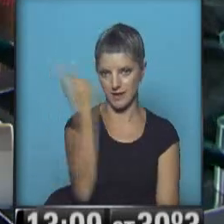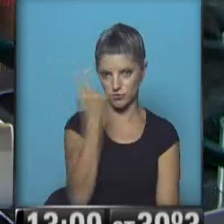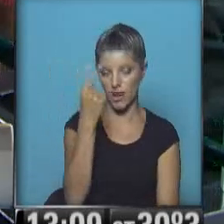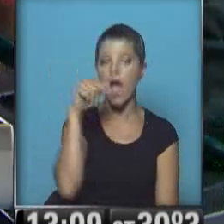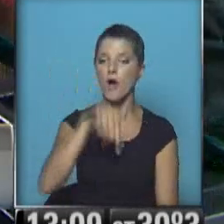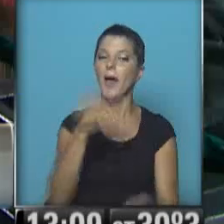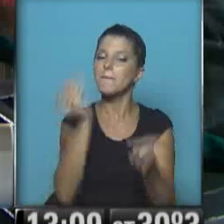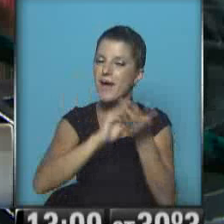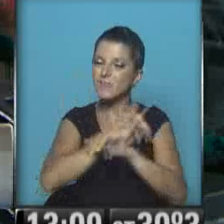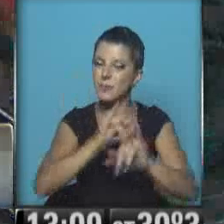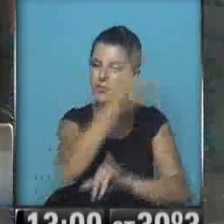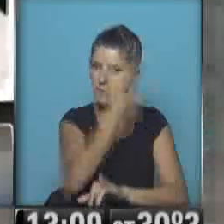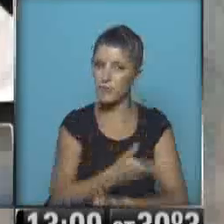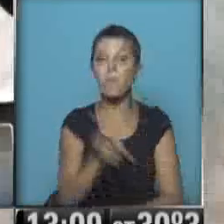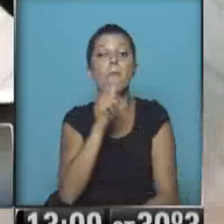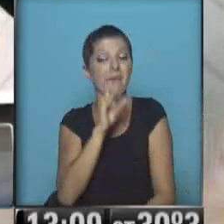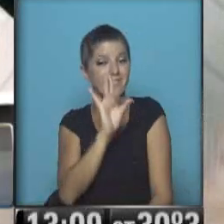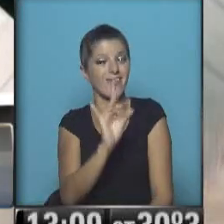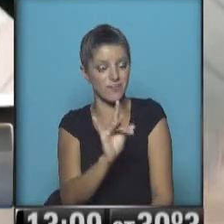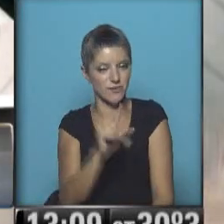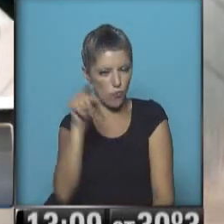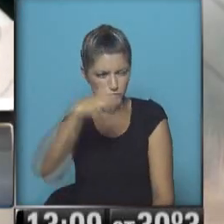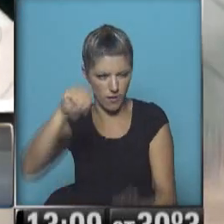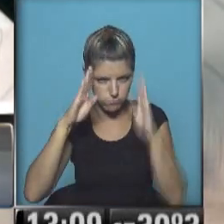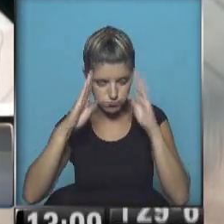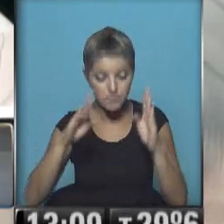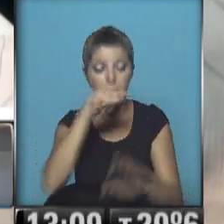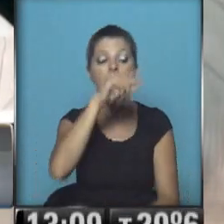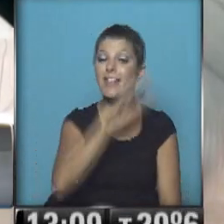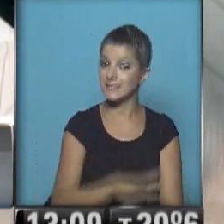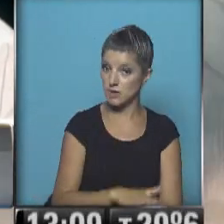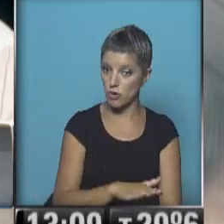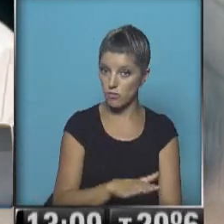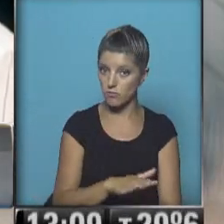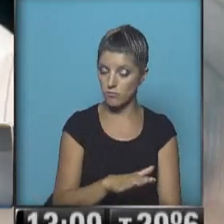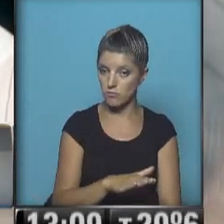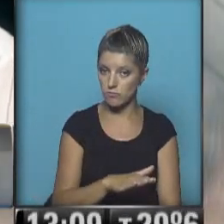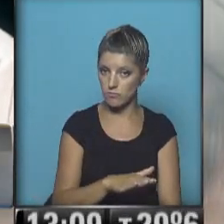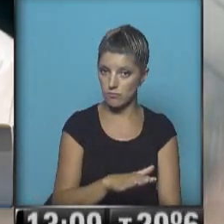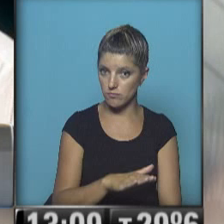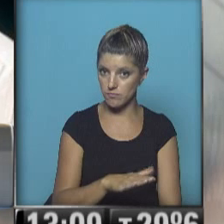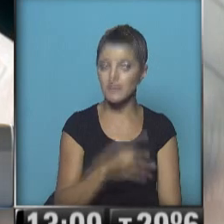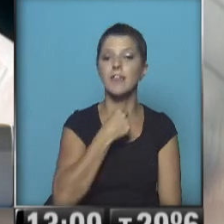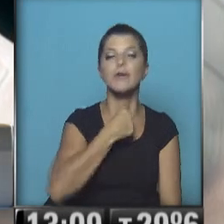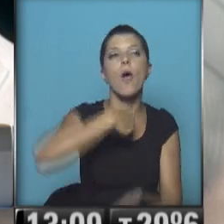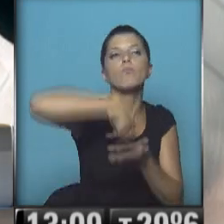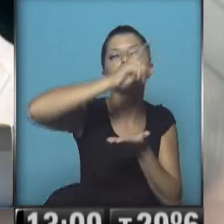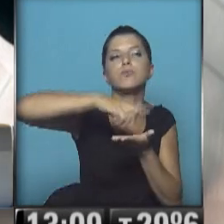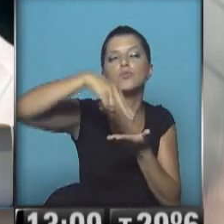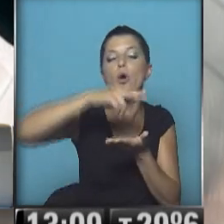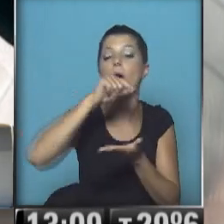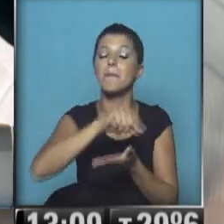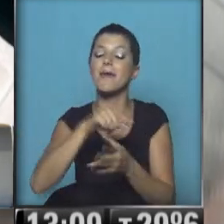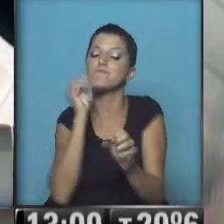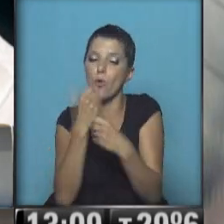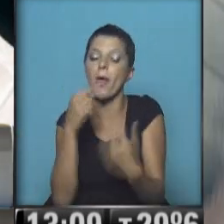de la incógnita porque parece que viene difícil. Atención, presten mucha atención. Desde muy pequeño, nuestro personaje quiso ser pintor, aunque para ganarse la